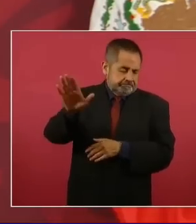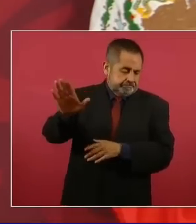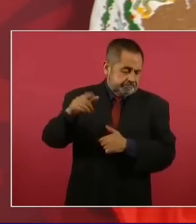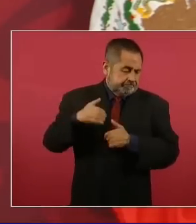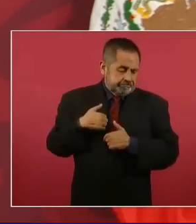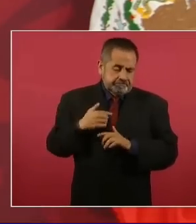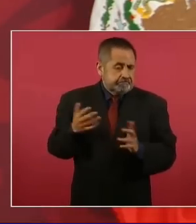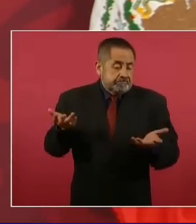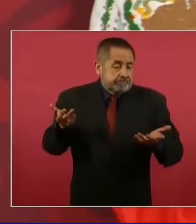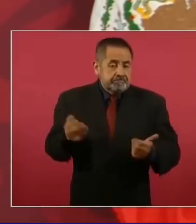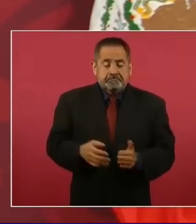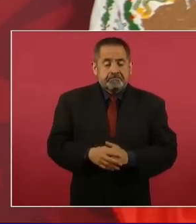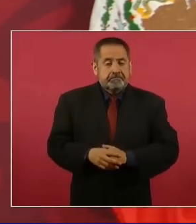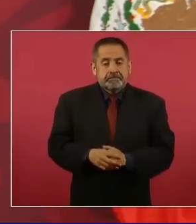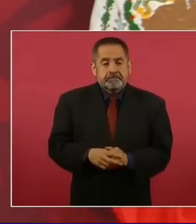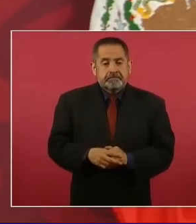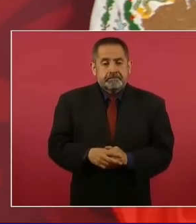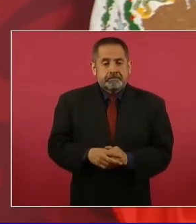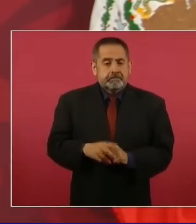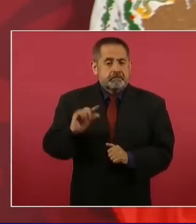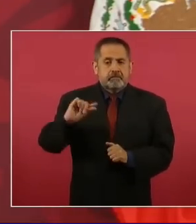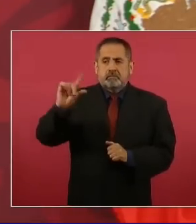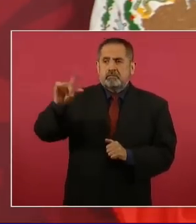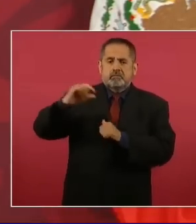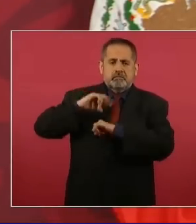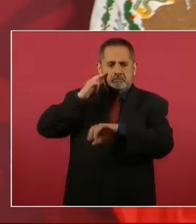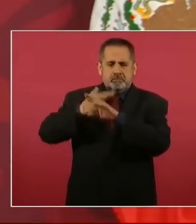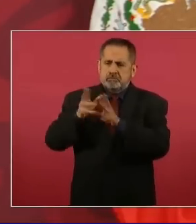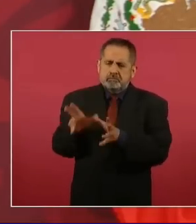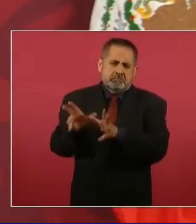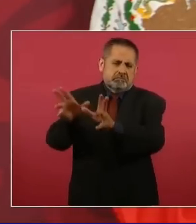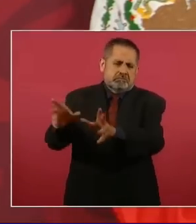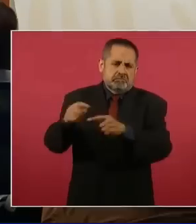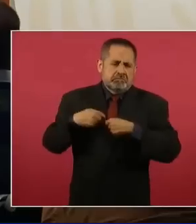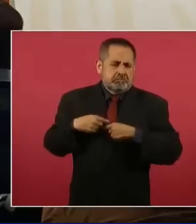de las autoridades competentes.